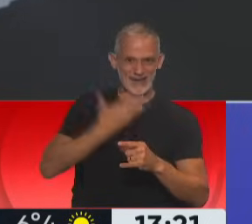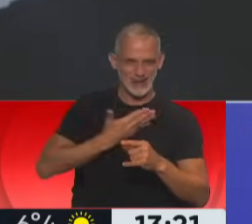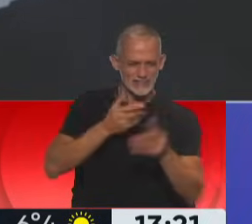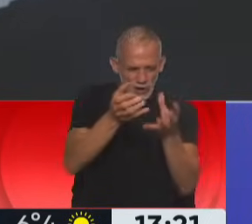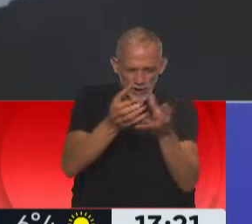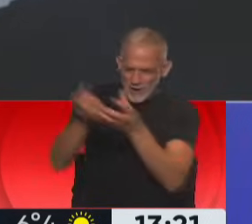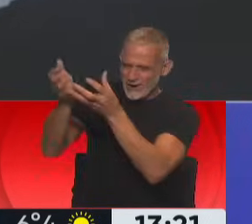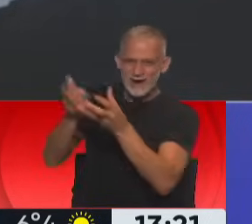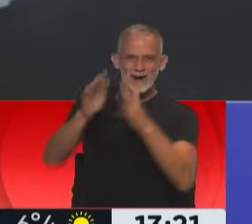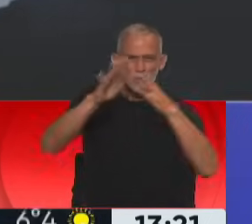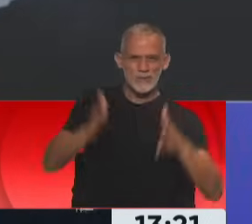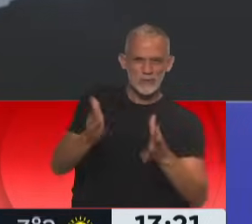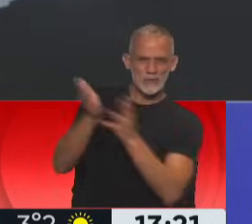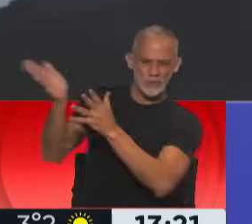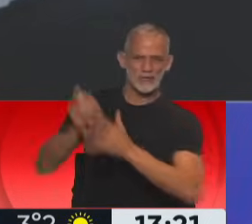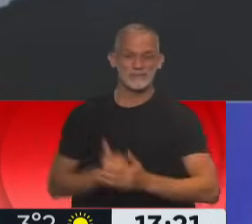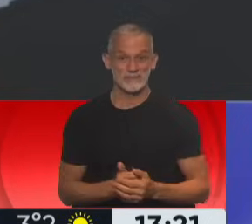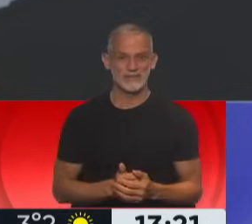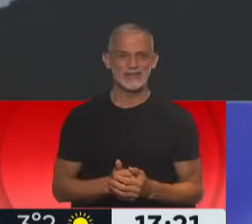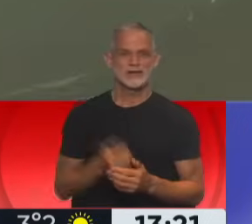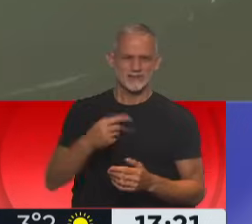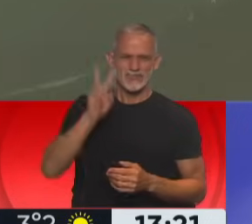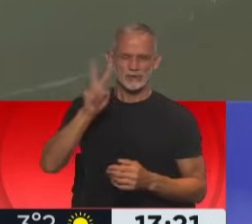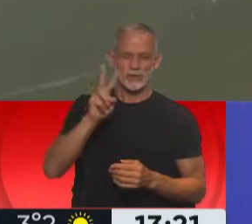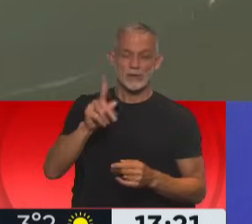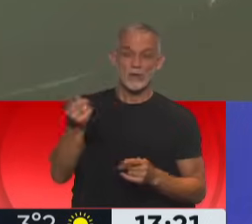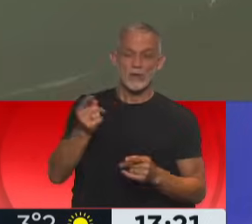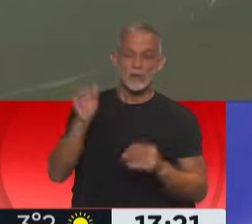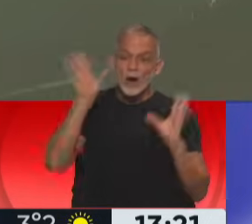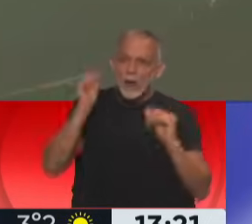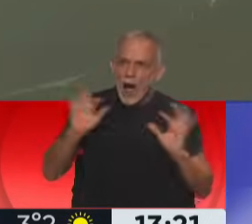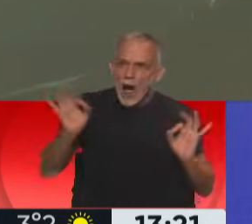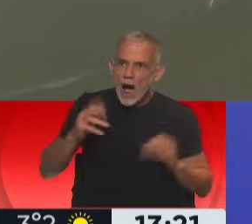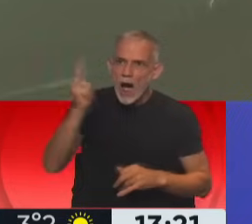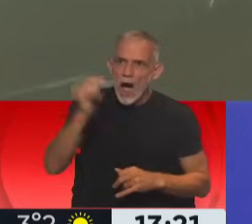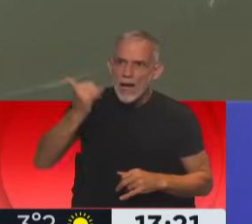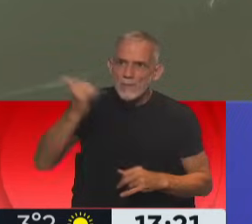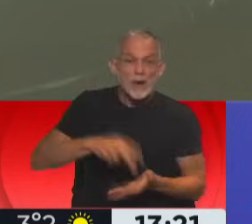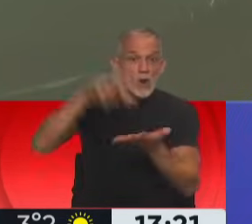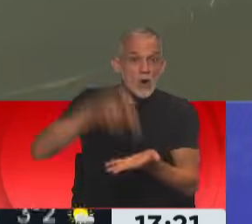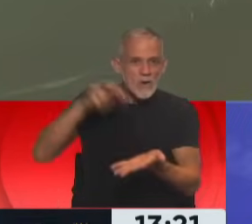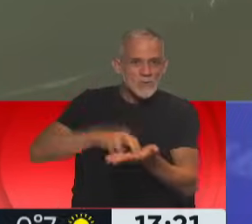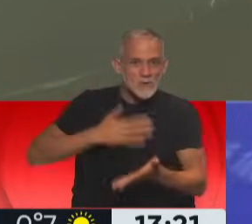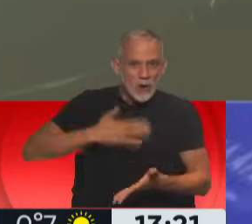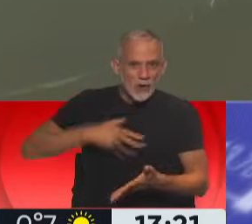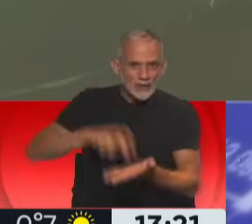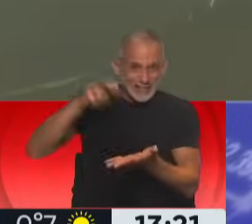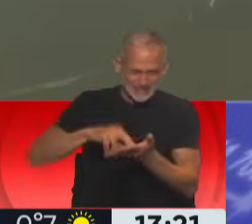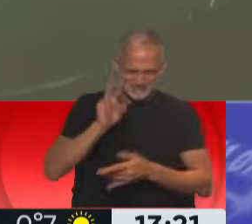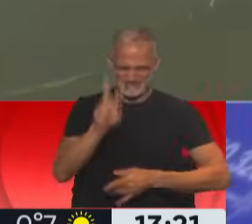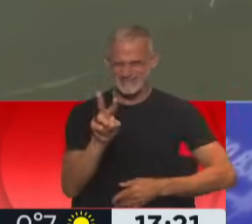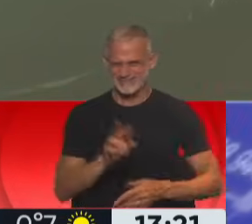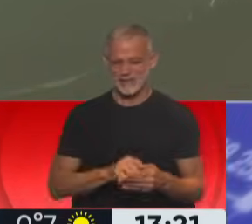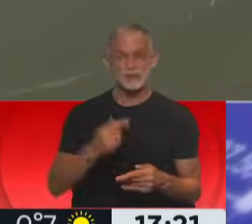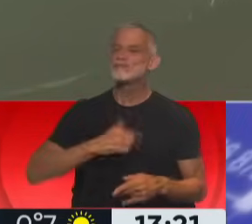lo llevó allá a Santa Marta y bueno. Recién te vi saltar cuando escuchaste que dijimos fumata blanca, fumata blanca. Sí, la verdad